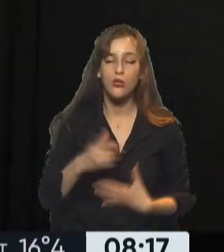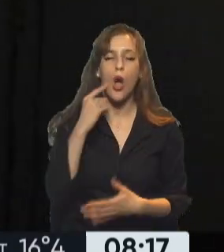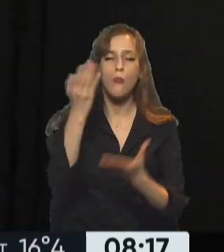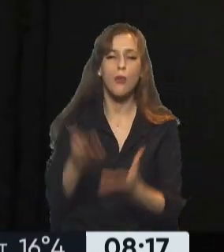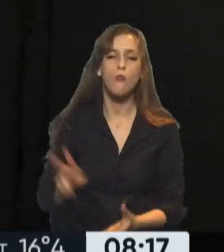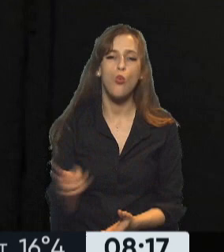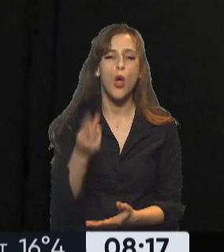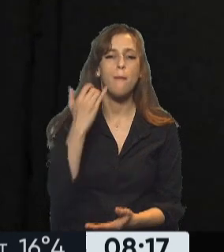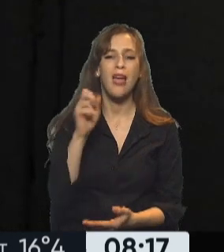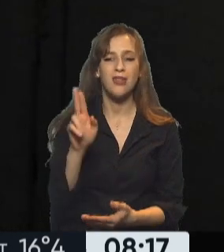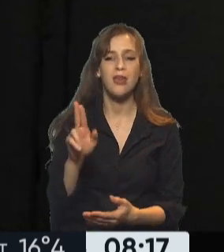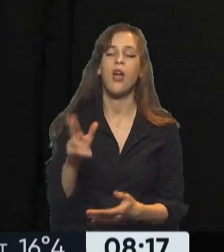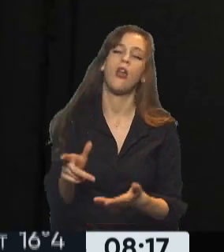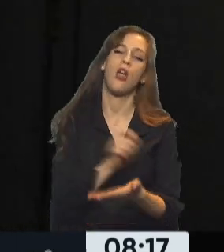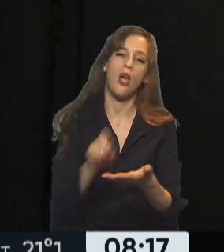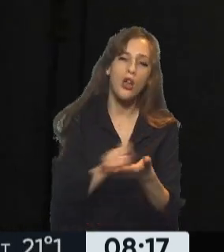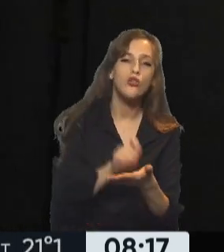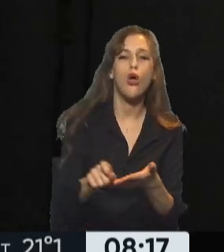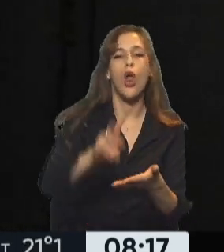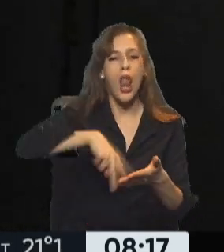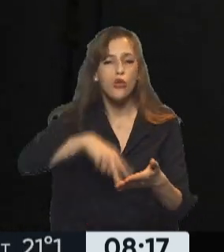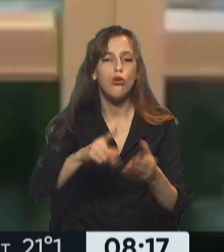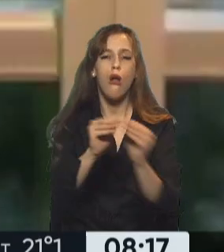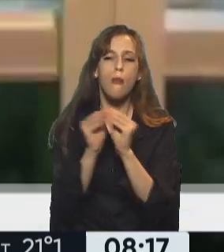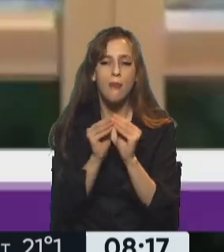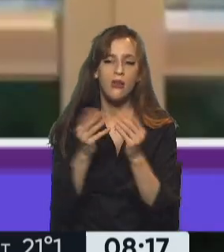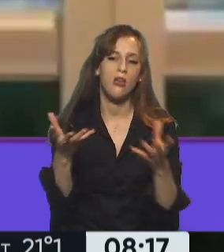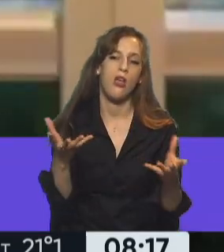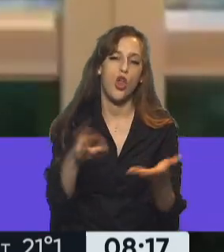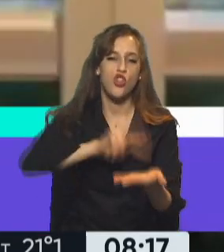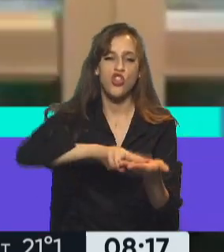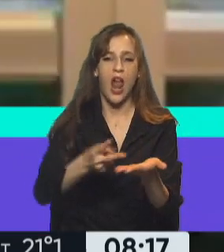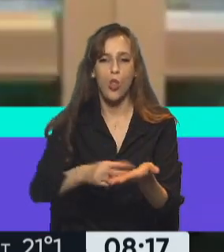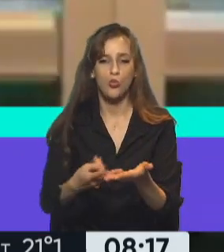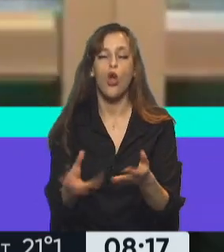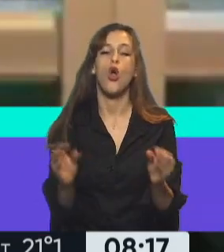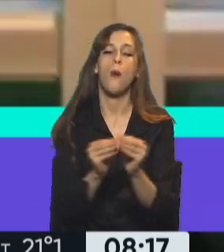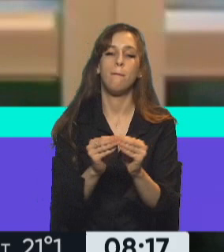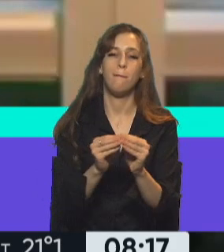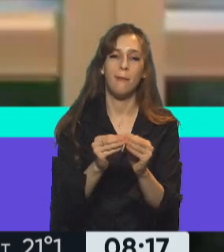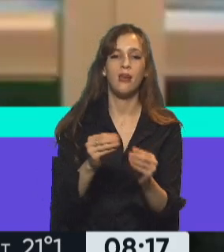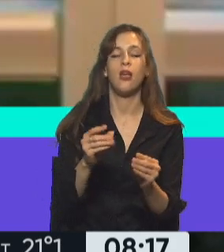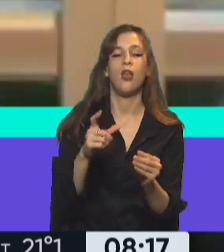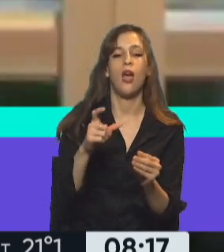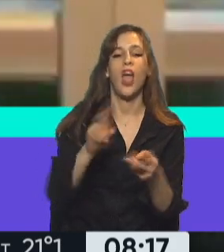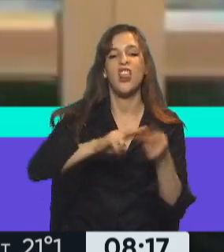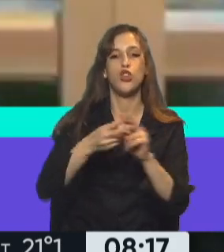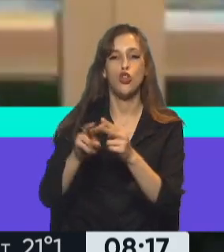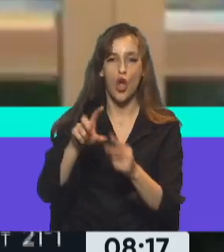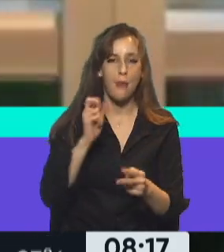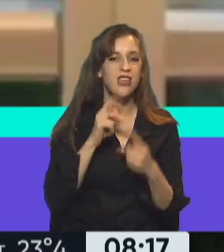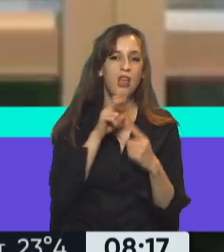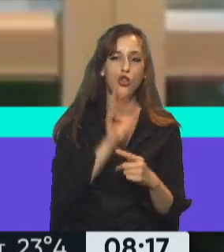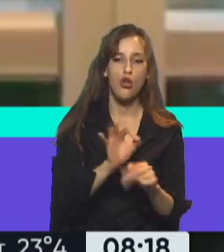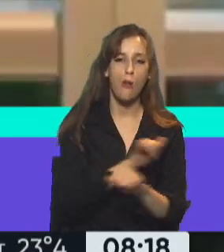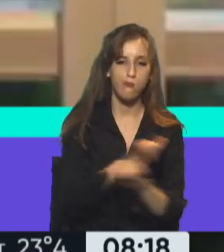gran escritor, editor, lector y compañero de proyectos, publicó la escritora Claudia Piñeiro en su cuenta de Twitter. En esa